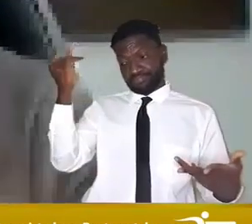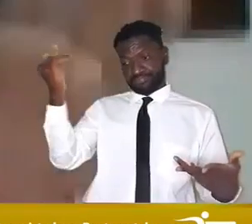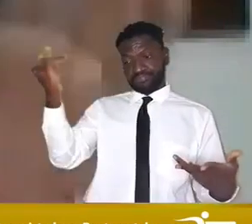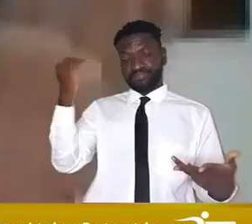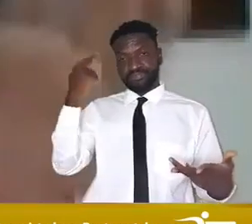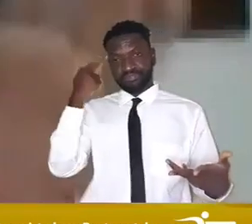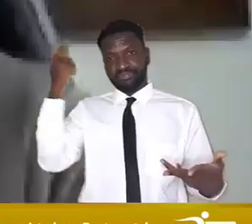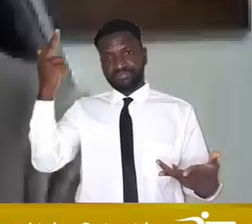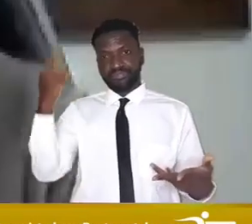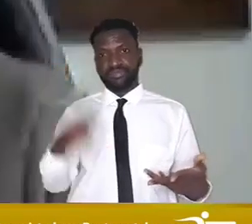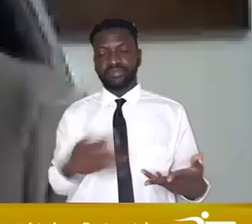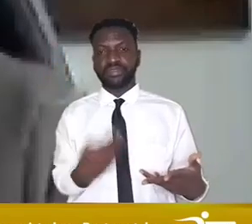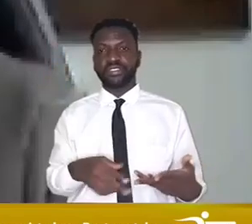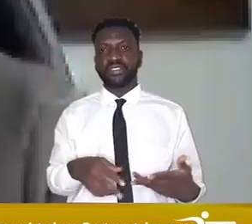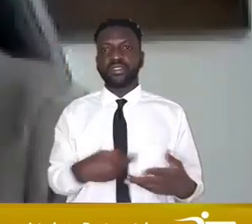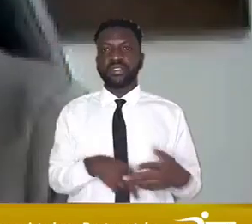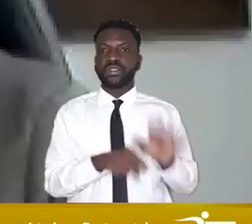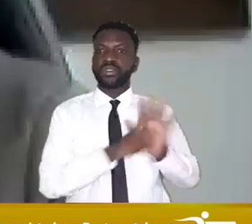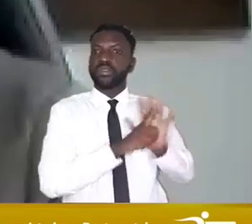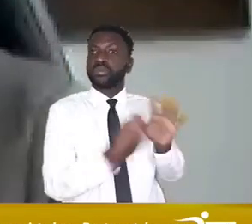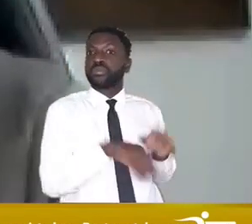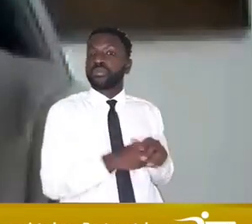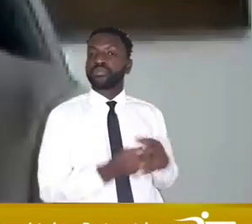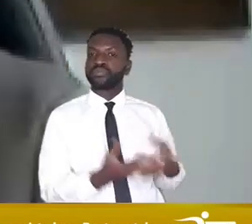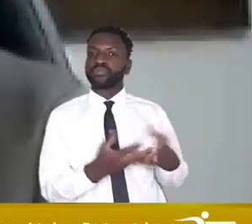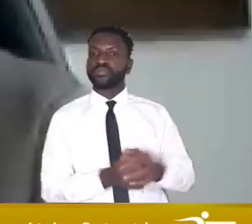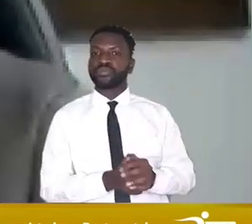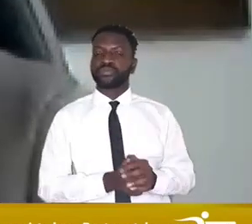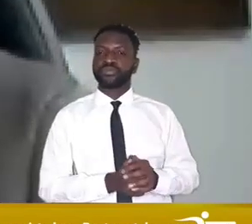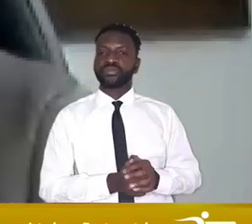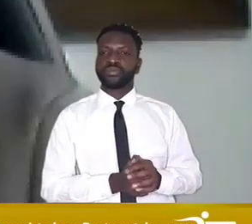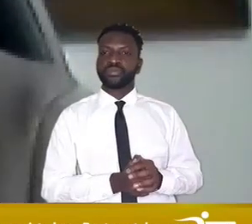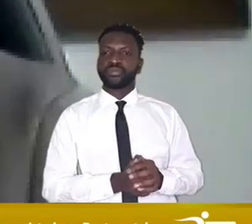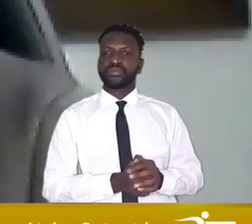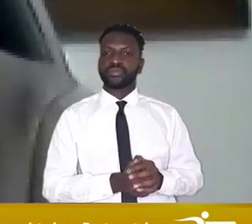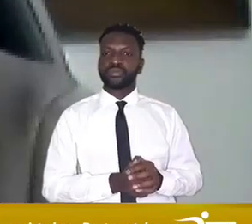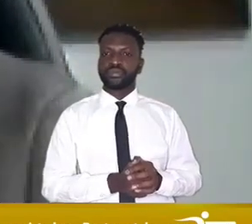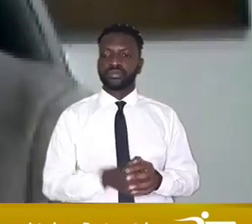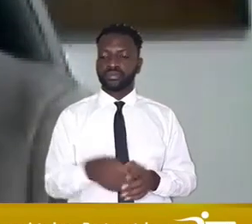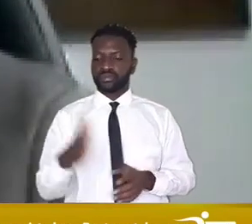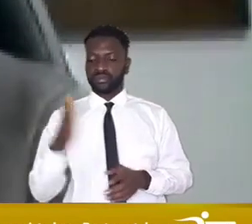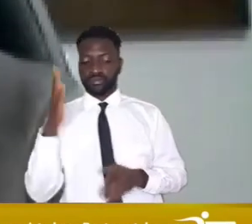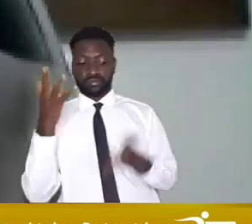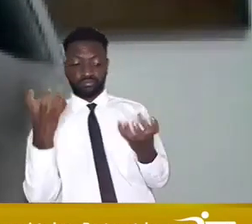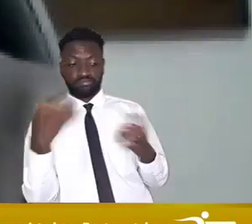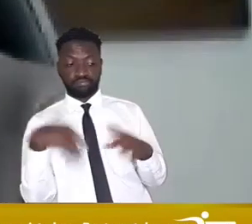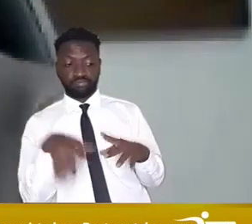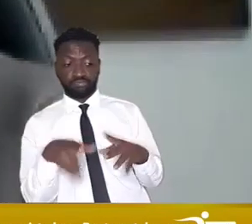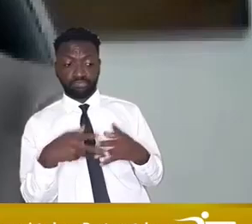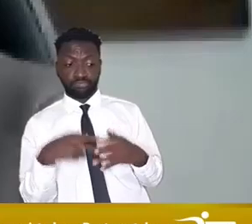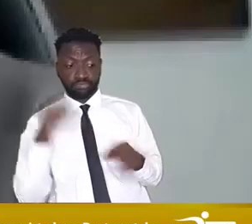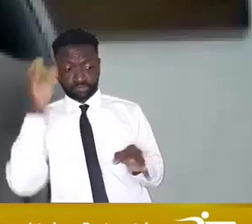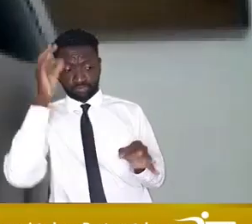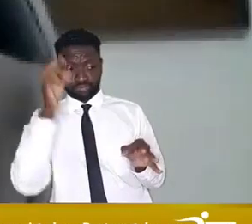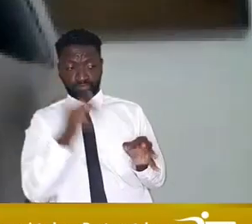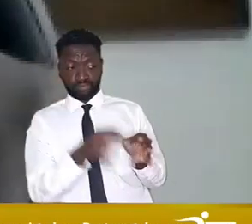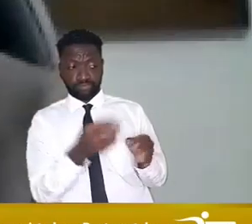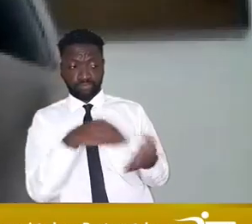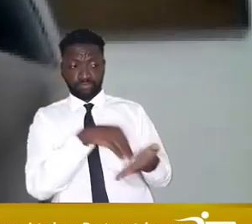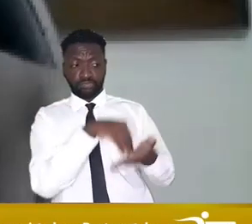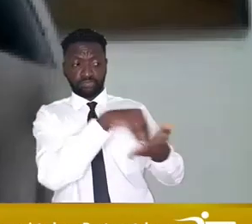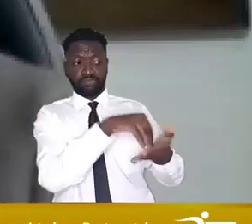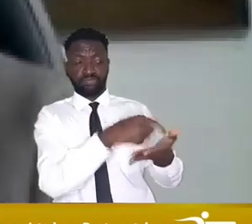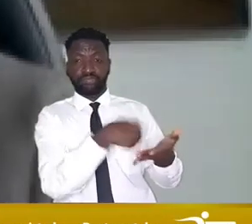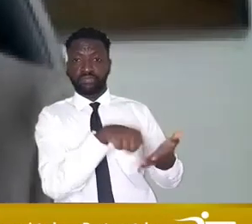o literaria de las personas. Dios no quiere que nosotros tengamos nuestra fe fundamentada